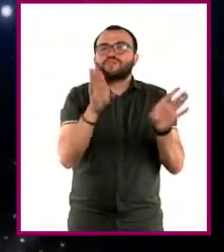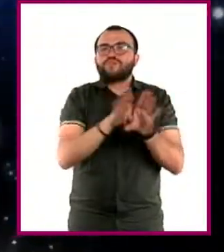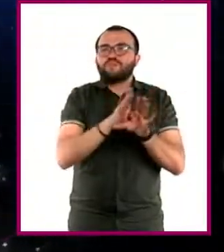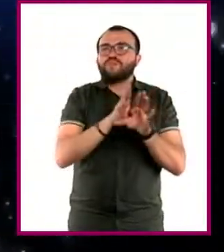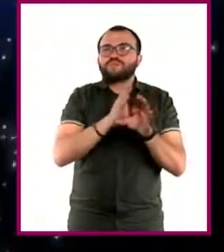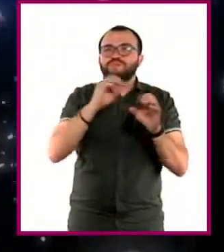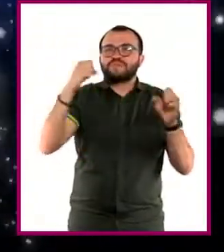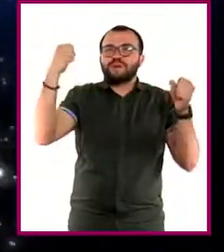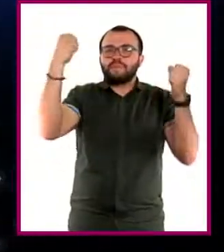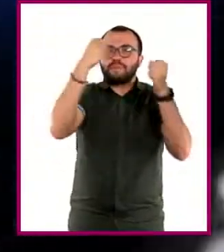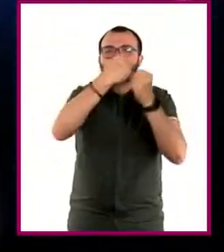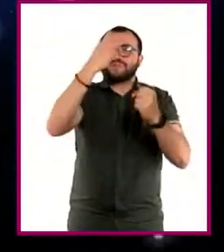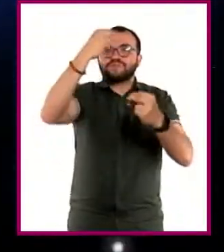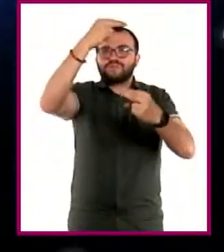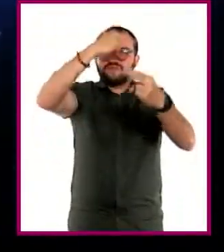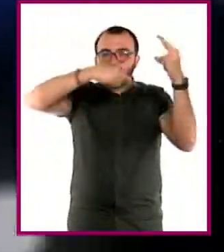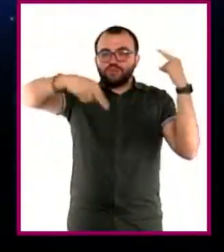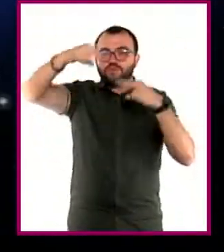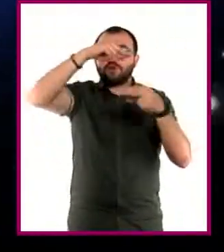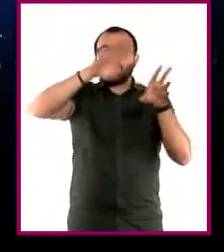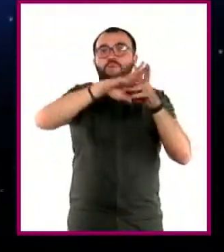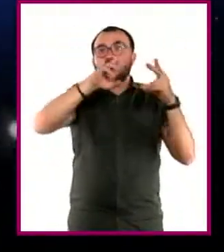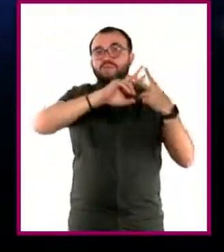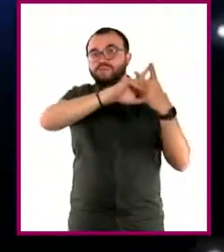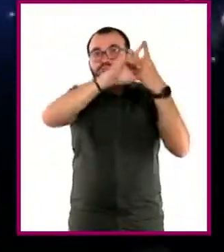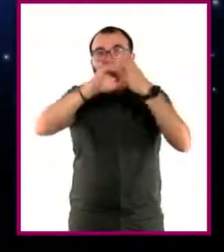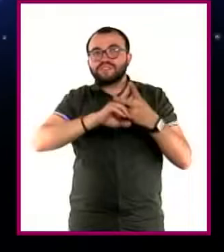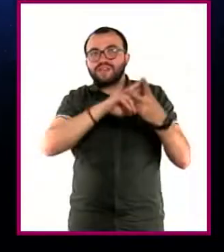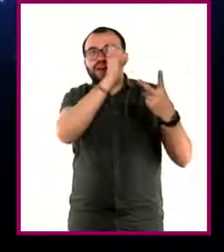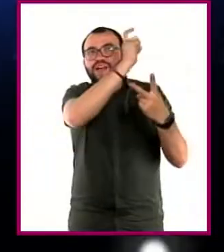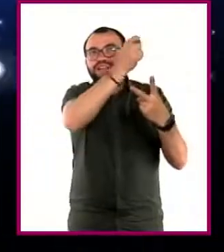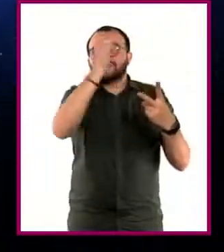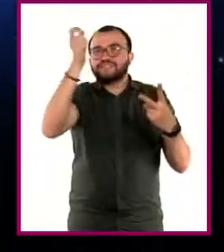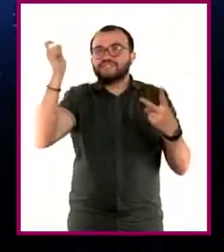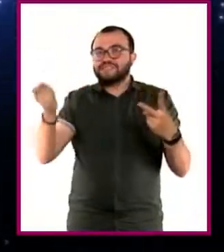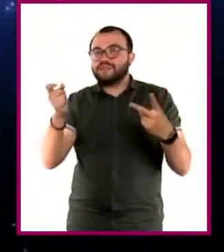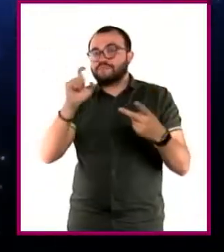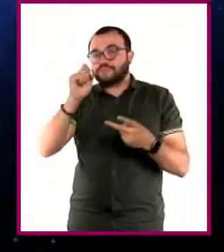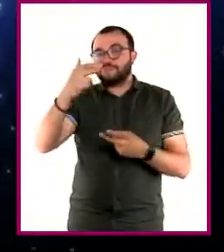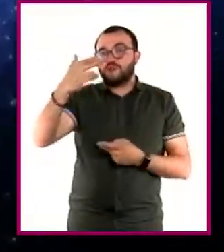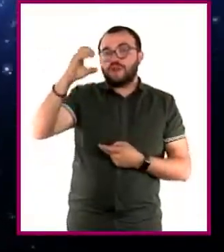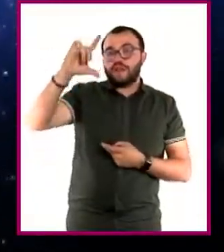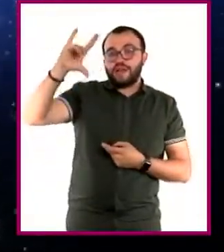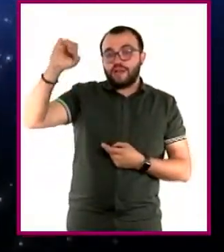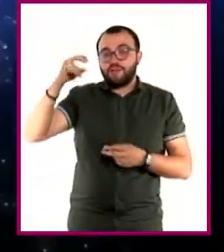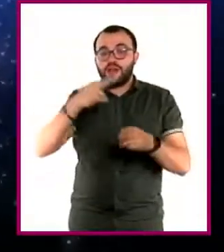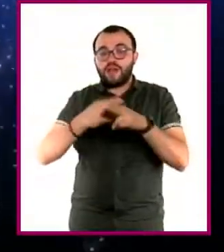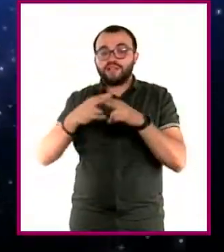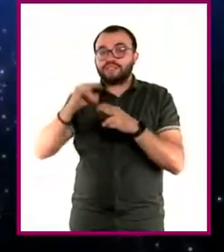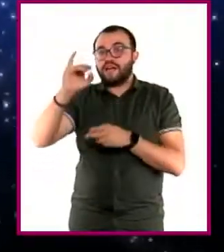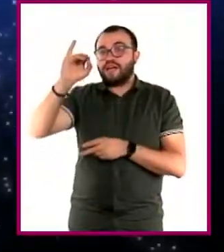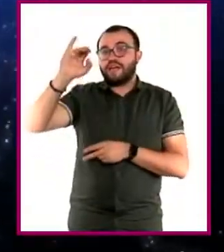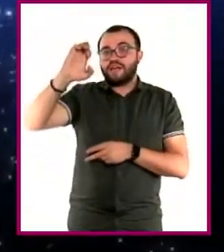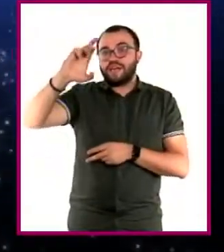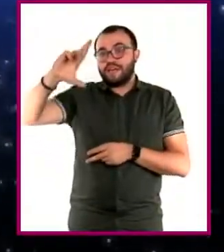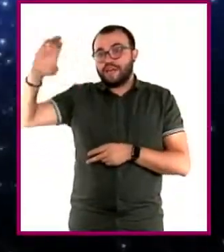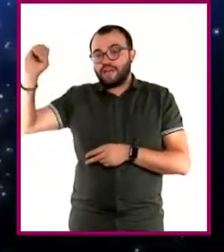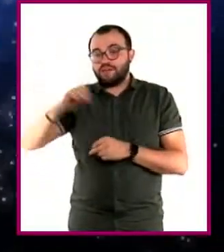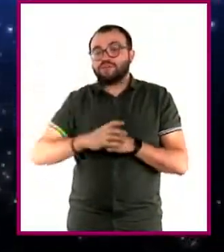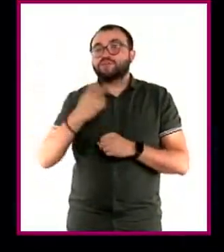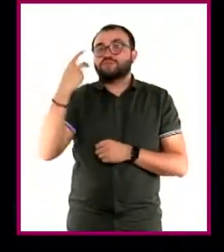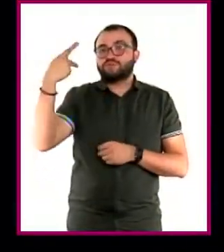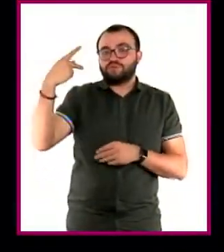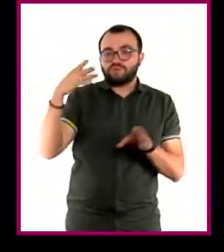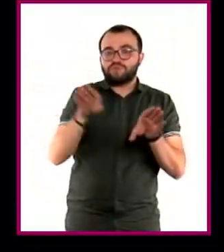nucleares dentro de las estrellas que dan origen a los elementos desde el helio hasta el hierro, dando inicio a esta